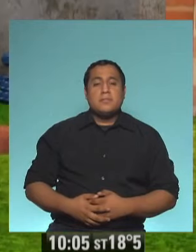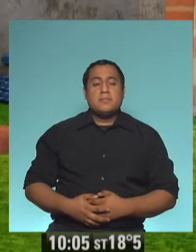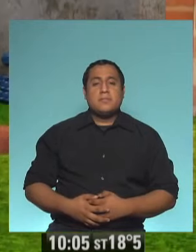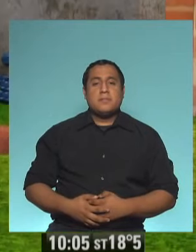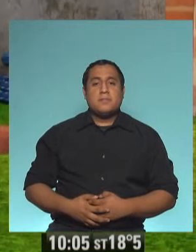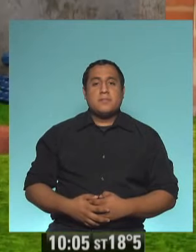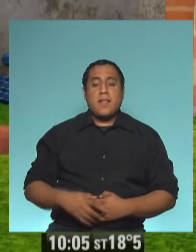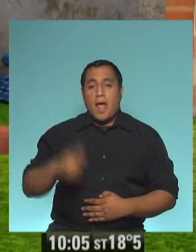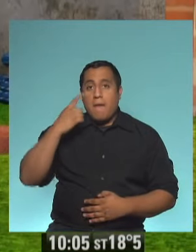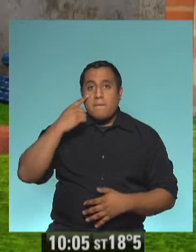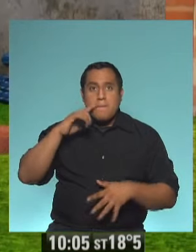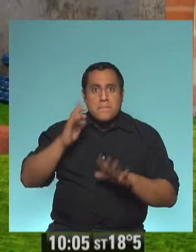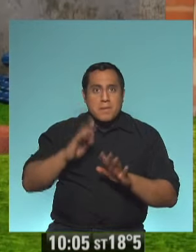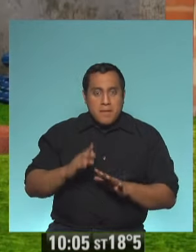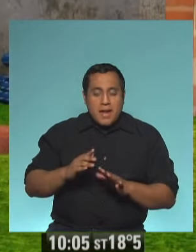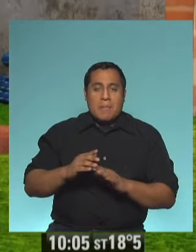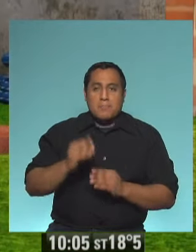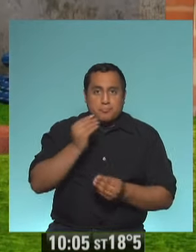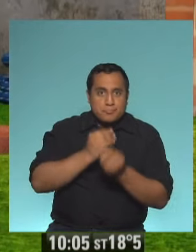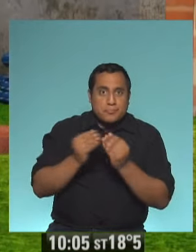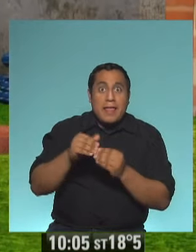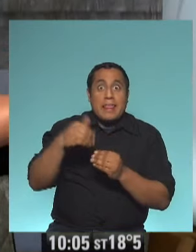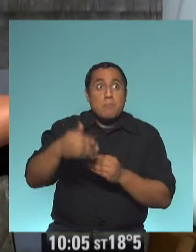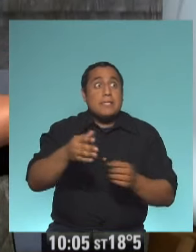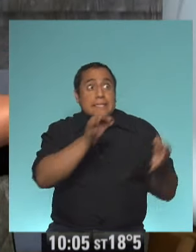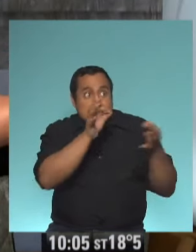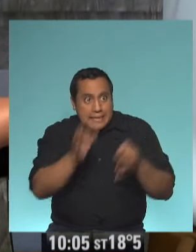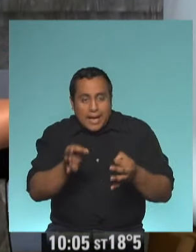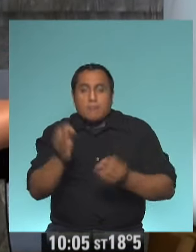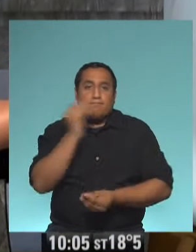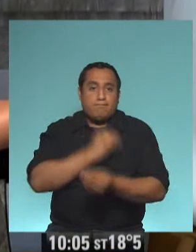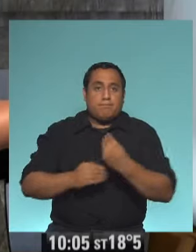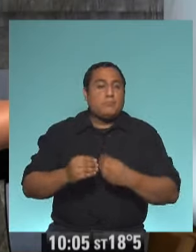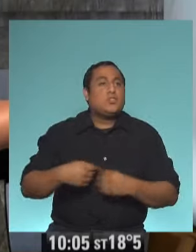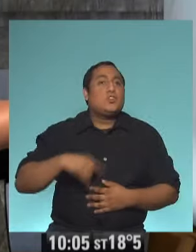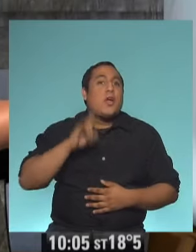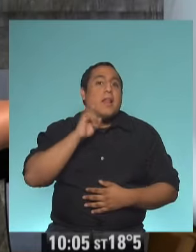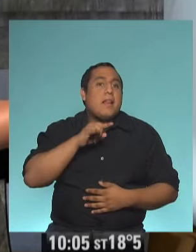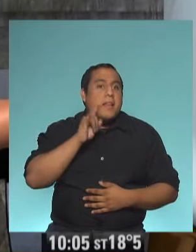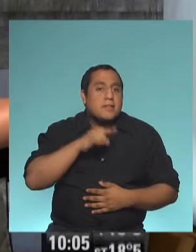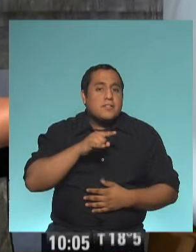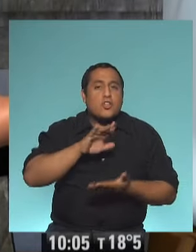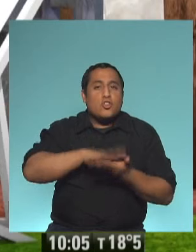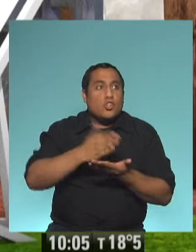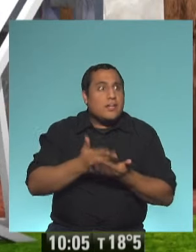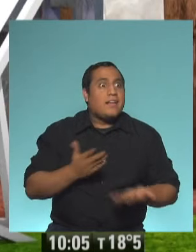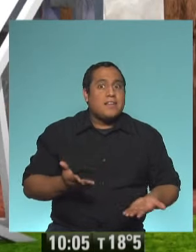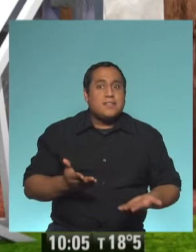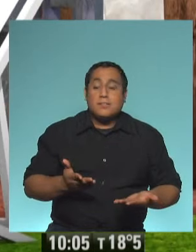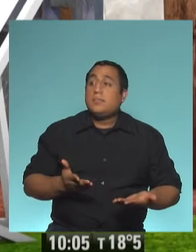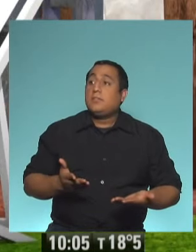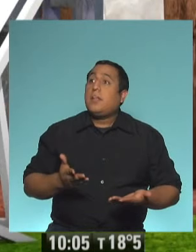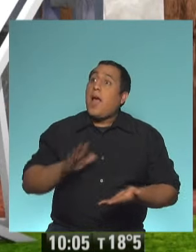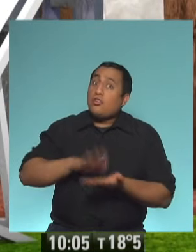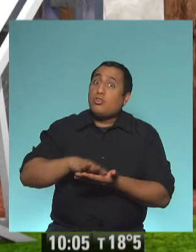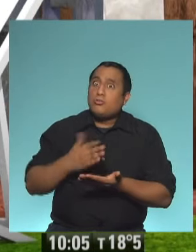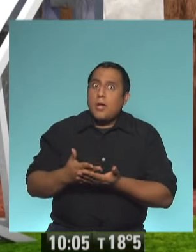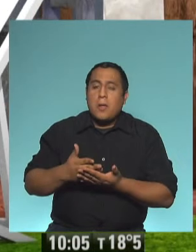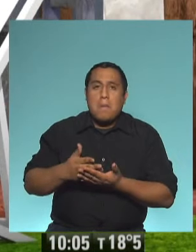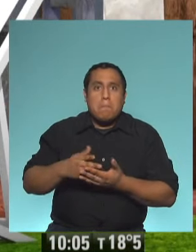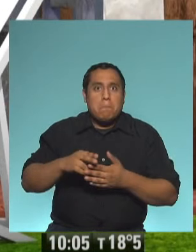Vamos a preparar la merienda para comer todos juntos cuando llegue. Quiero leche con tostadas, abuelo. ¿Y si hacemos tostadas de